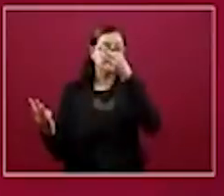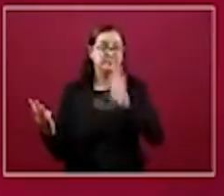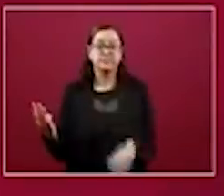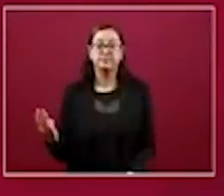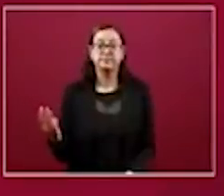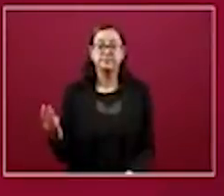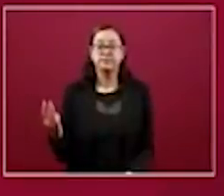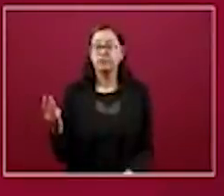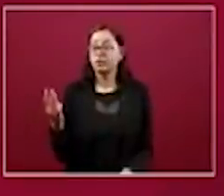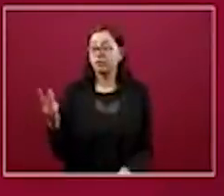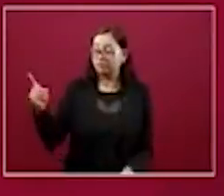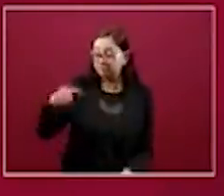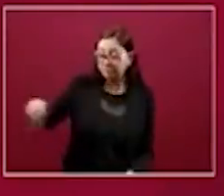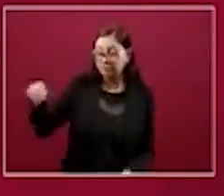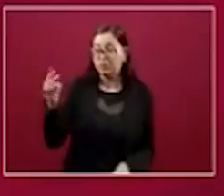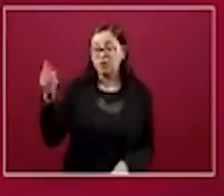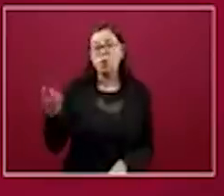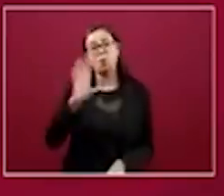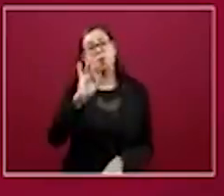Tres proveedores, 40 mil.